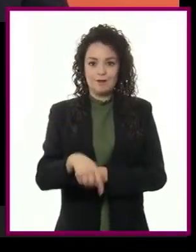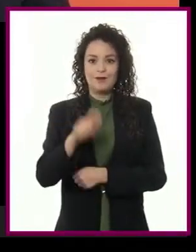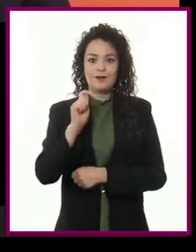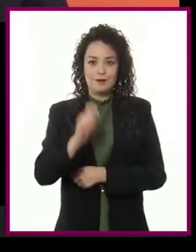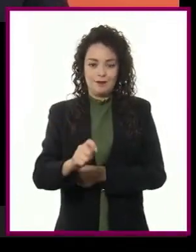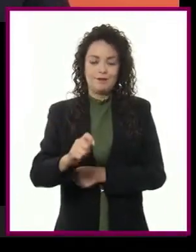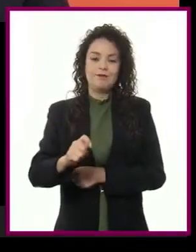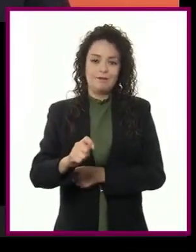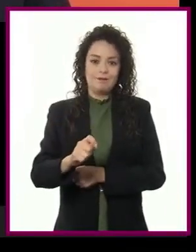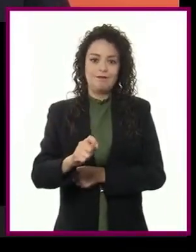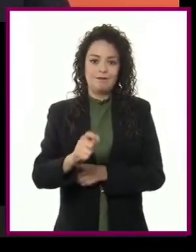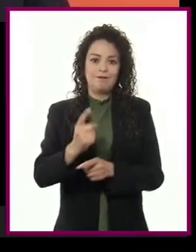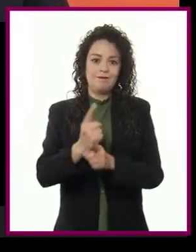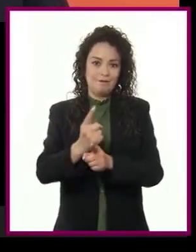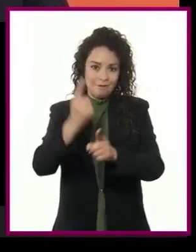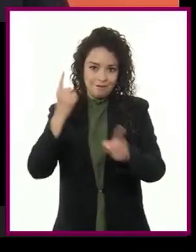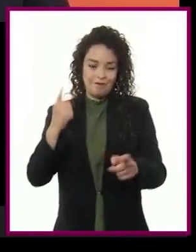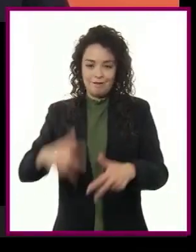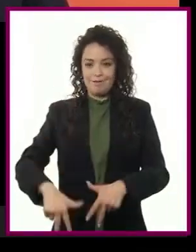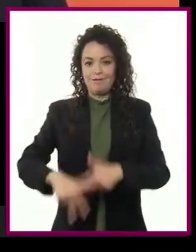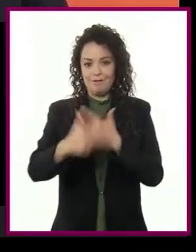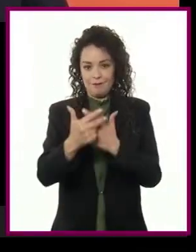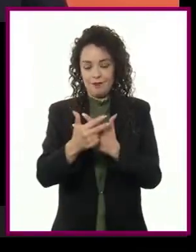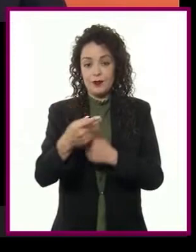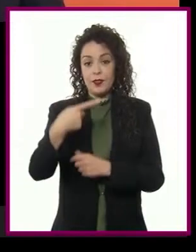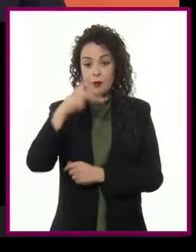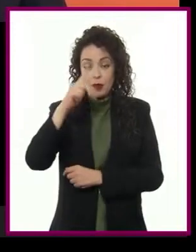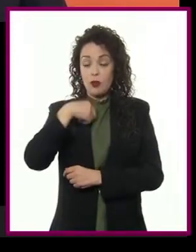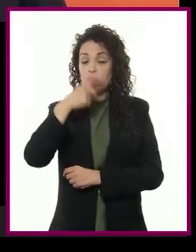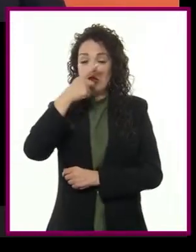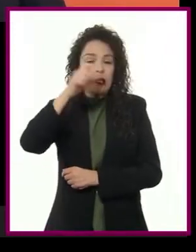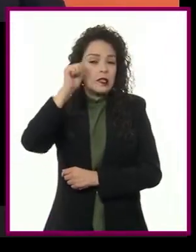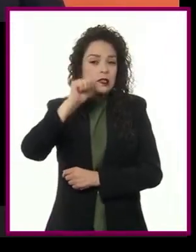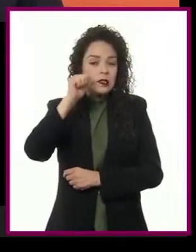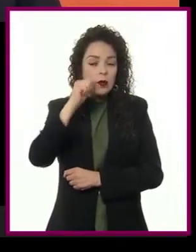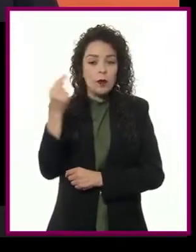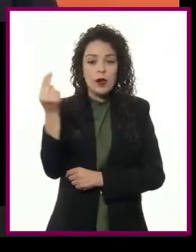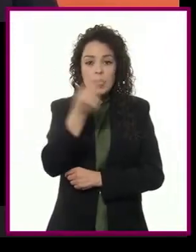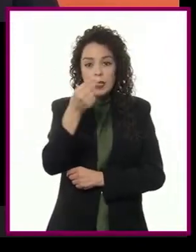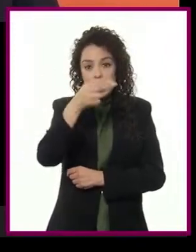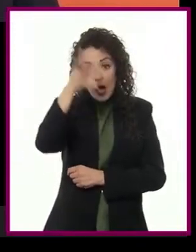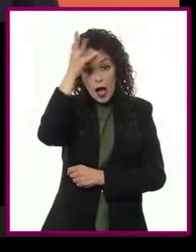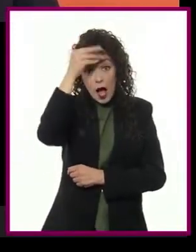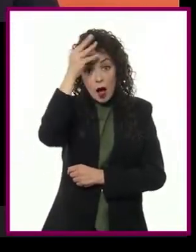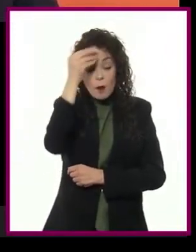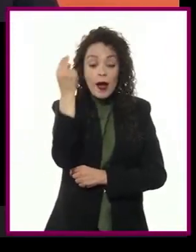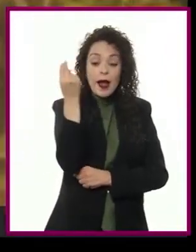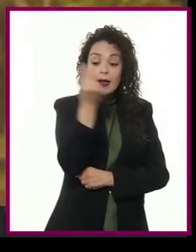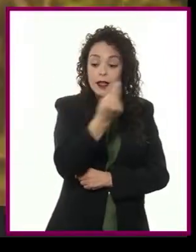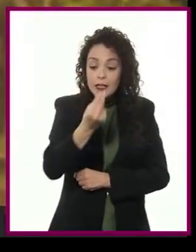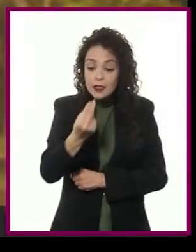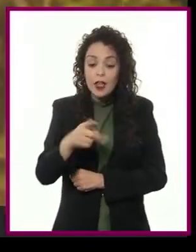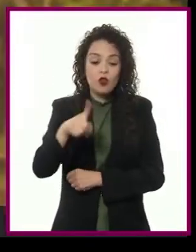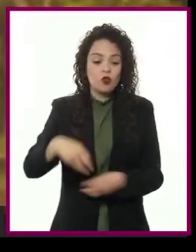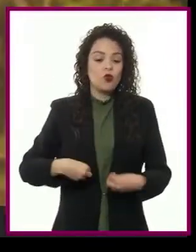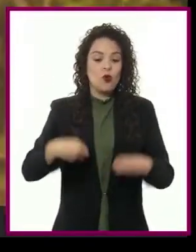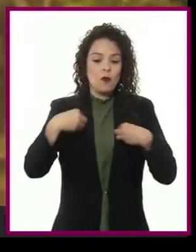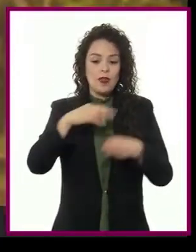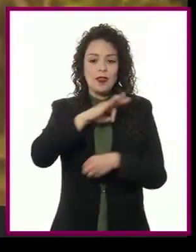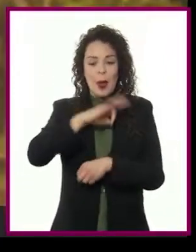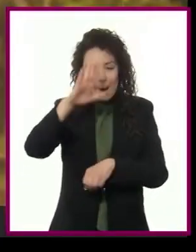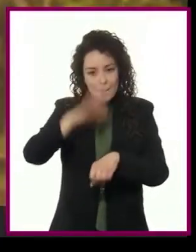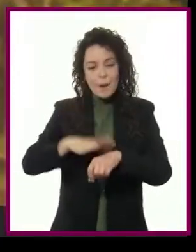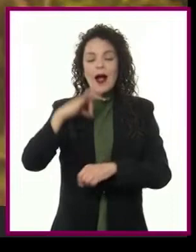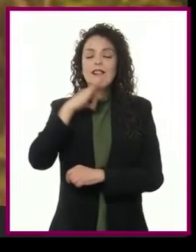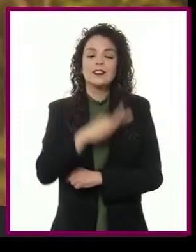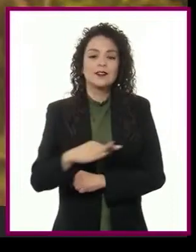siempre he dicho, aprende lo necesario para que tu vida sea más feliz. Lo mejor